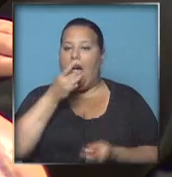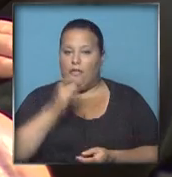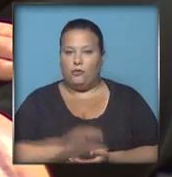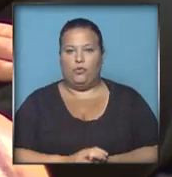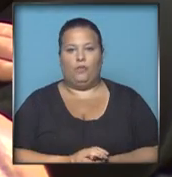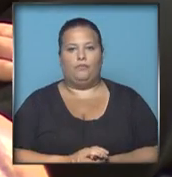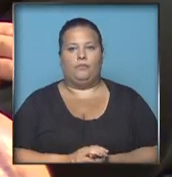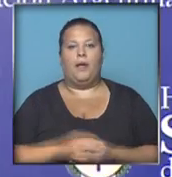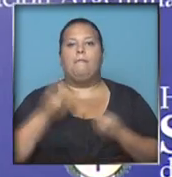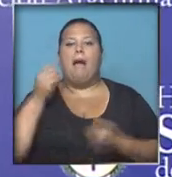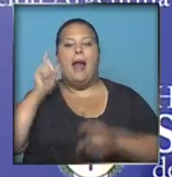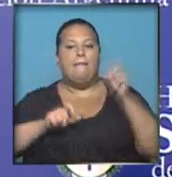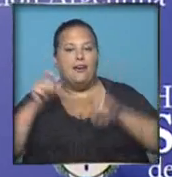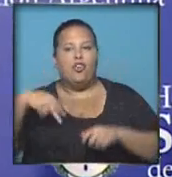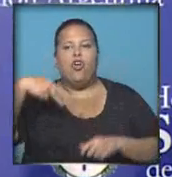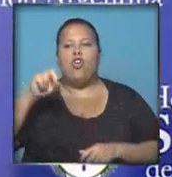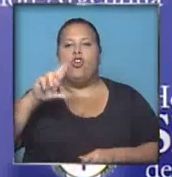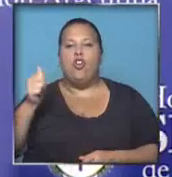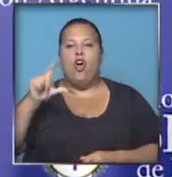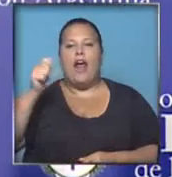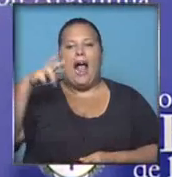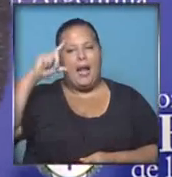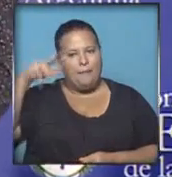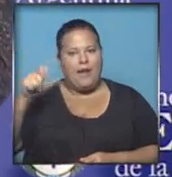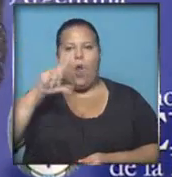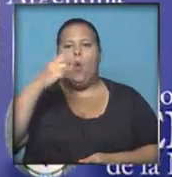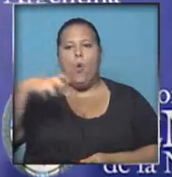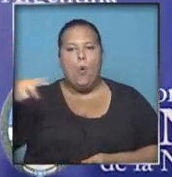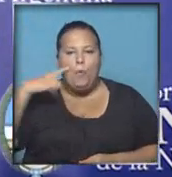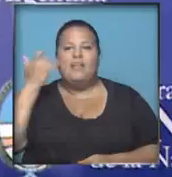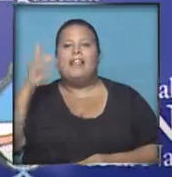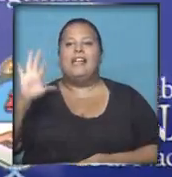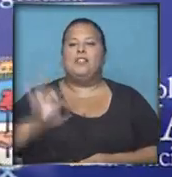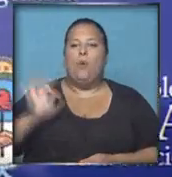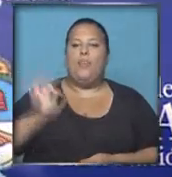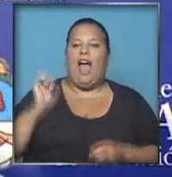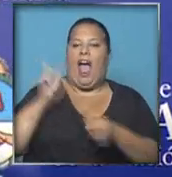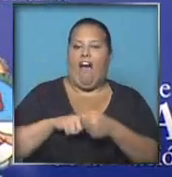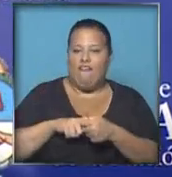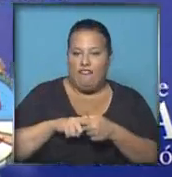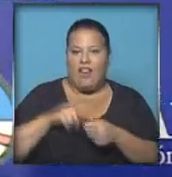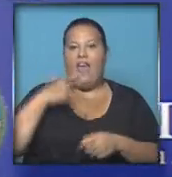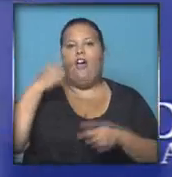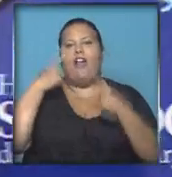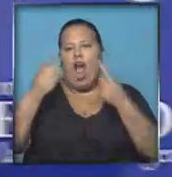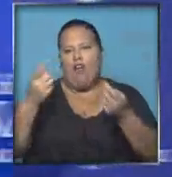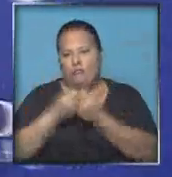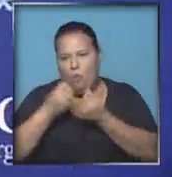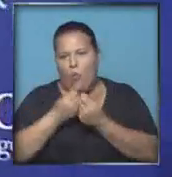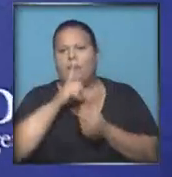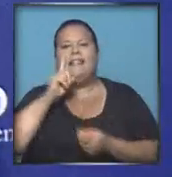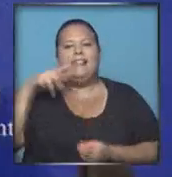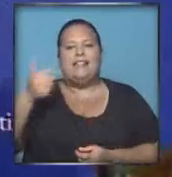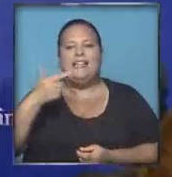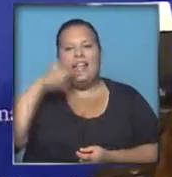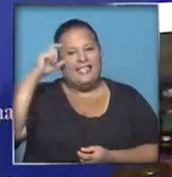para la gente como nora cárpena federico luppi alguno de los actores que ya cumplen 50 años de afiliados reconocimientos varios atina cerrando